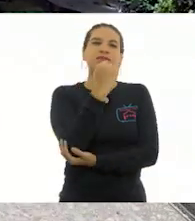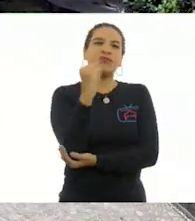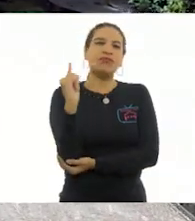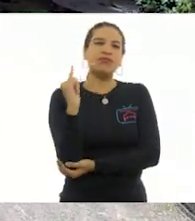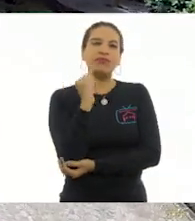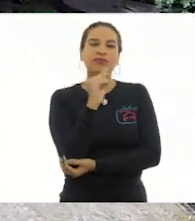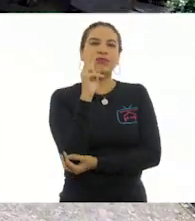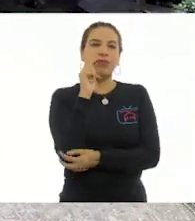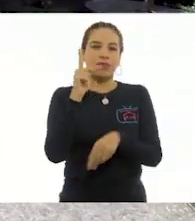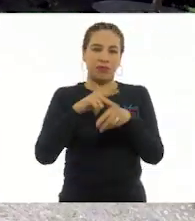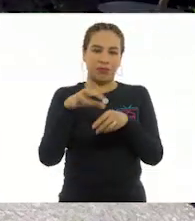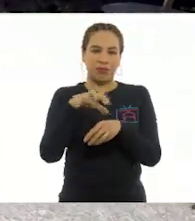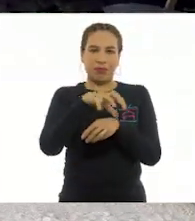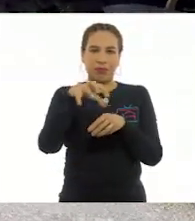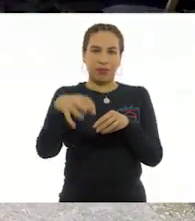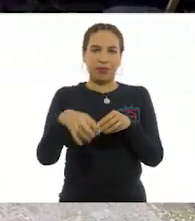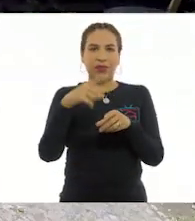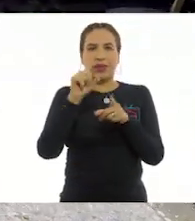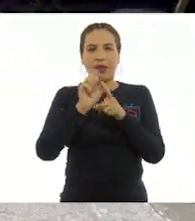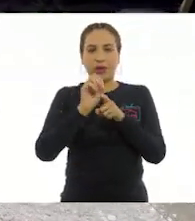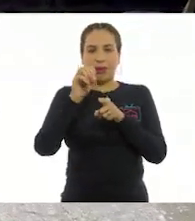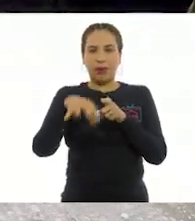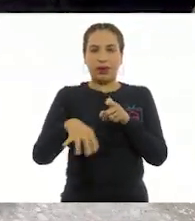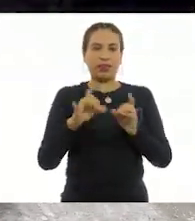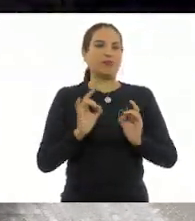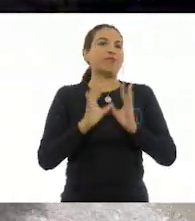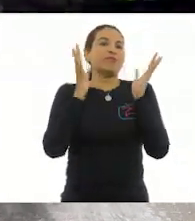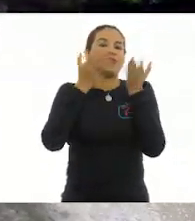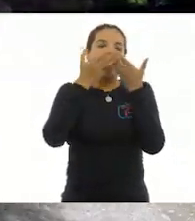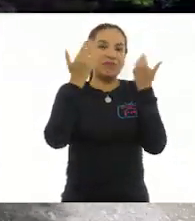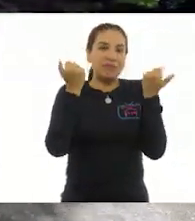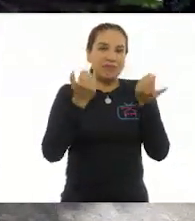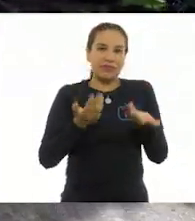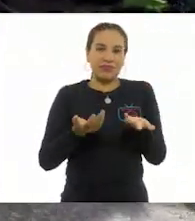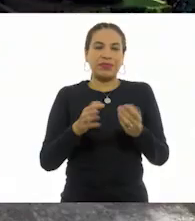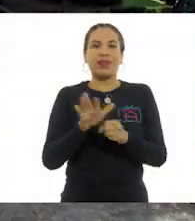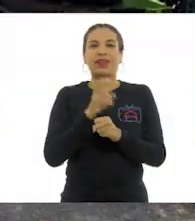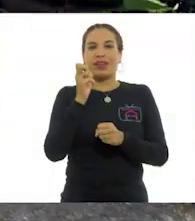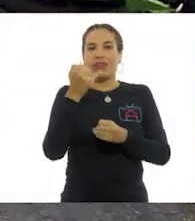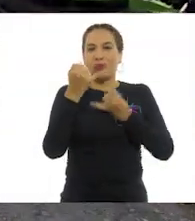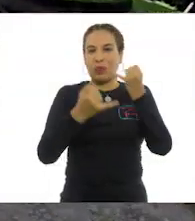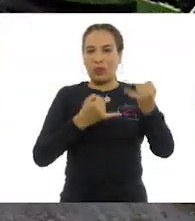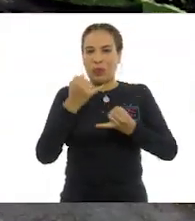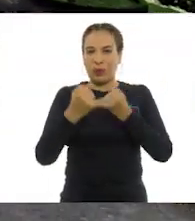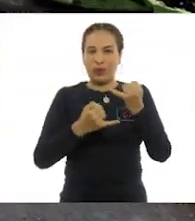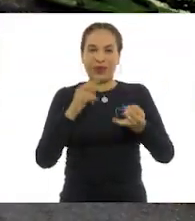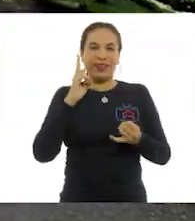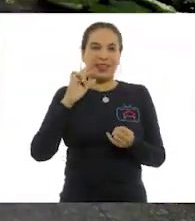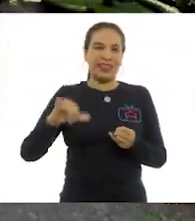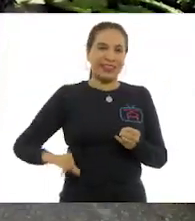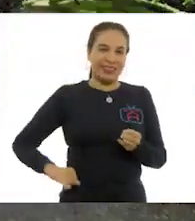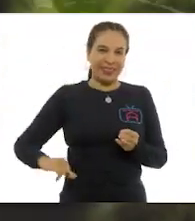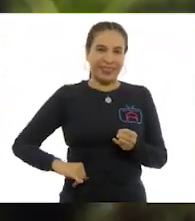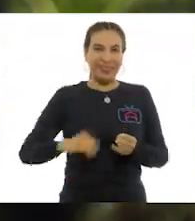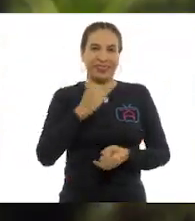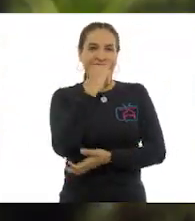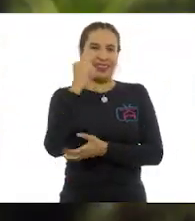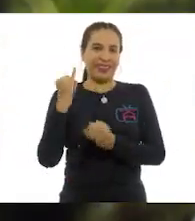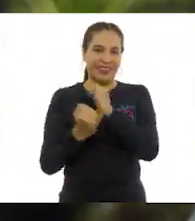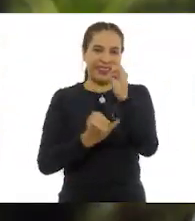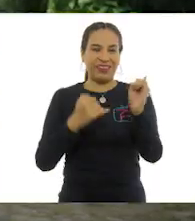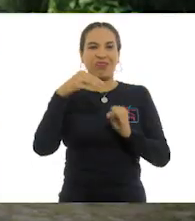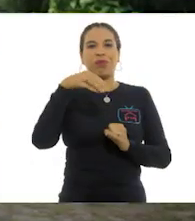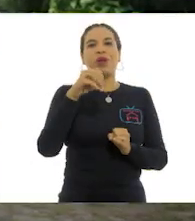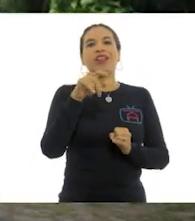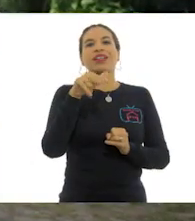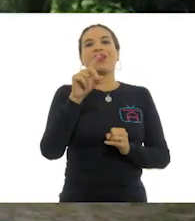una piedra y le caía el agua a alguien de sorpresa. Ese era el juego interesante de los jardines del Molino de